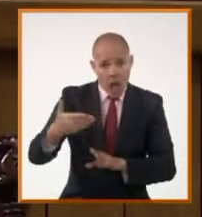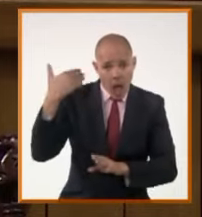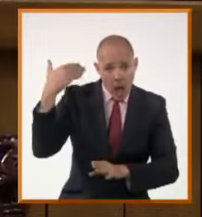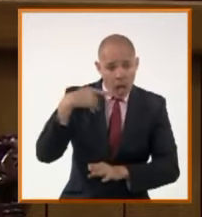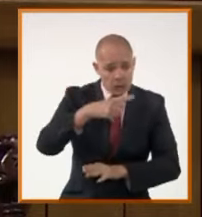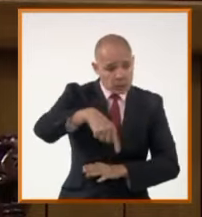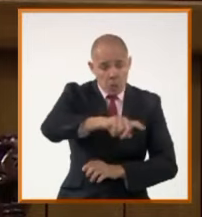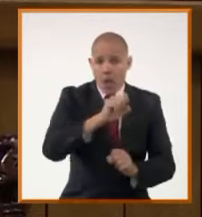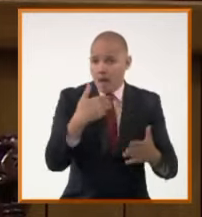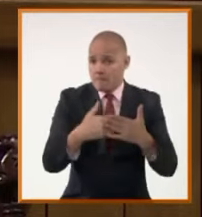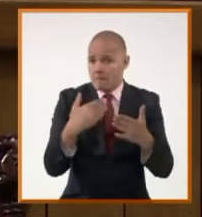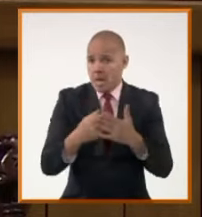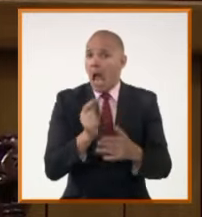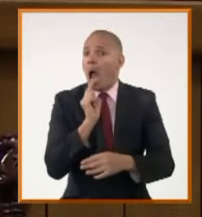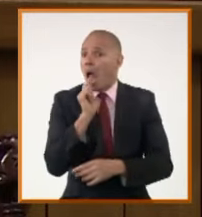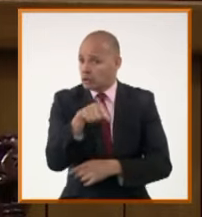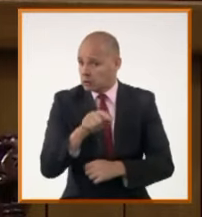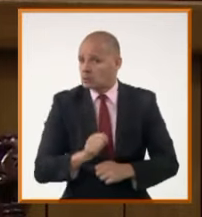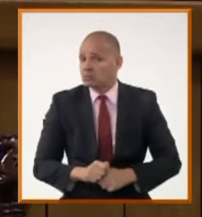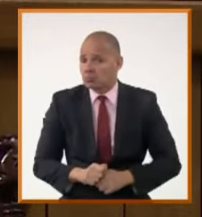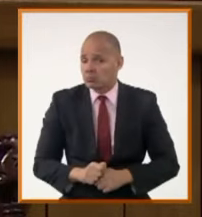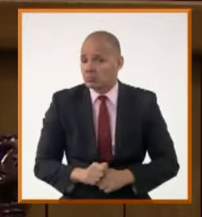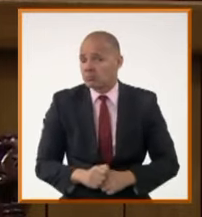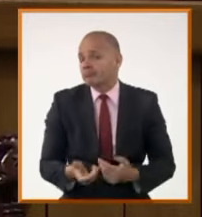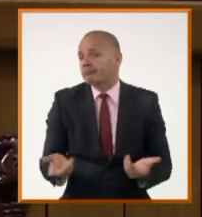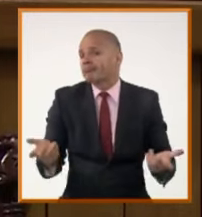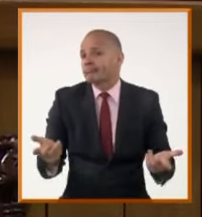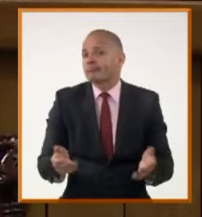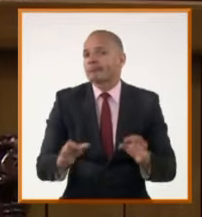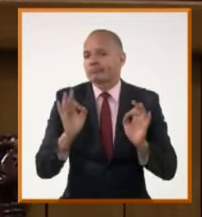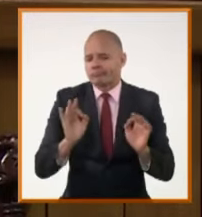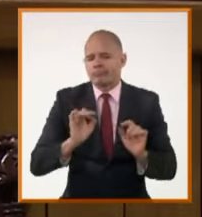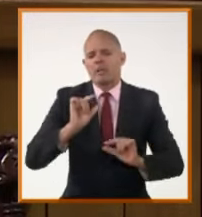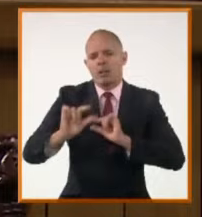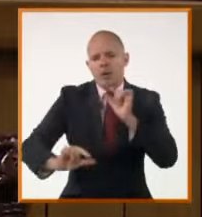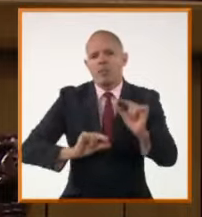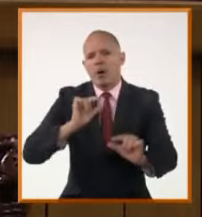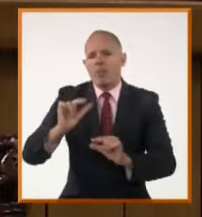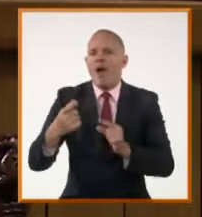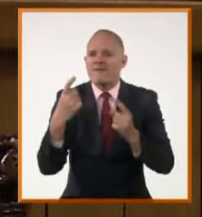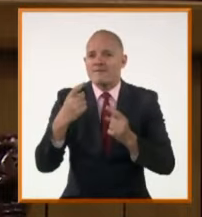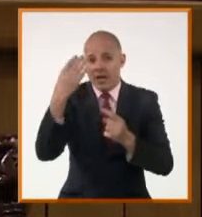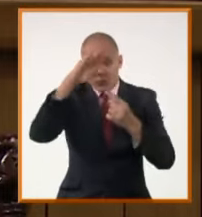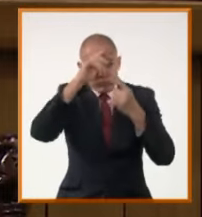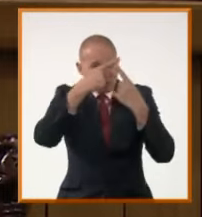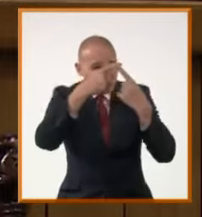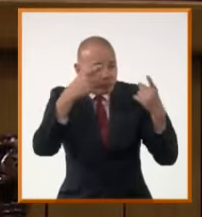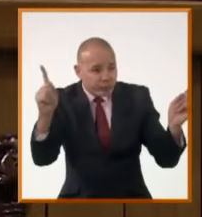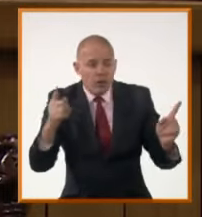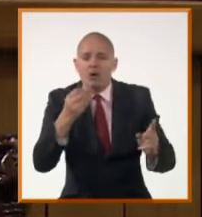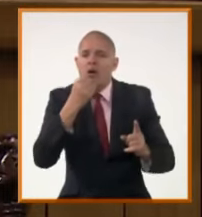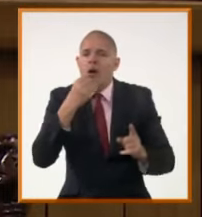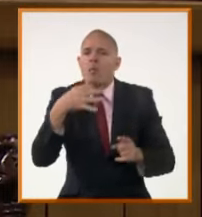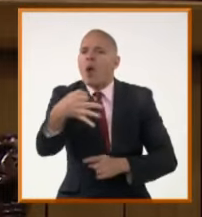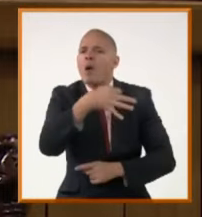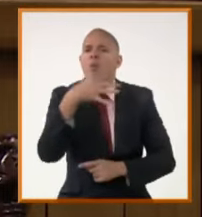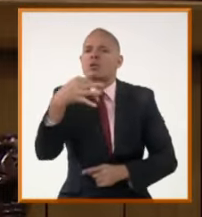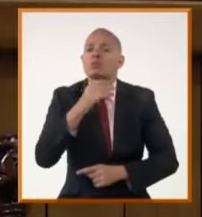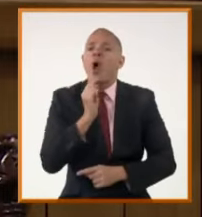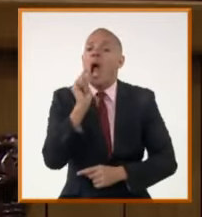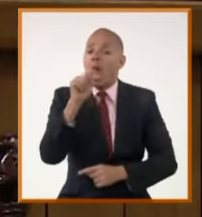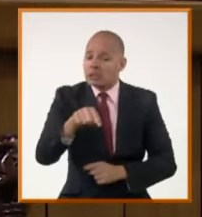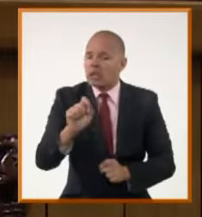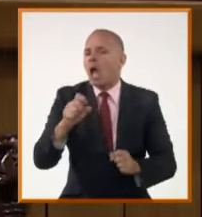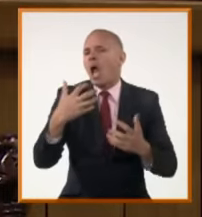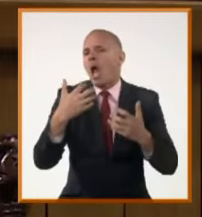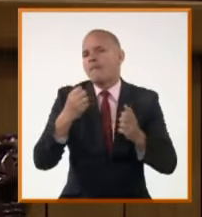propia empresa agroindustrial. Y nosotros tenemos que trabajar para que los municipios tengan sus propias empresas, para que le